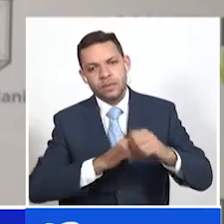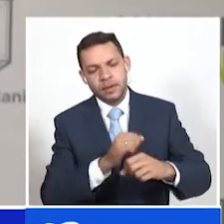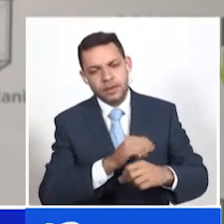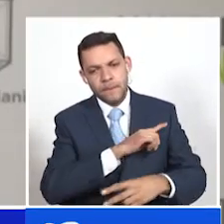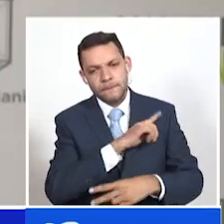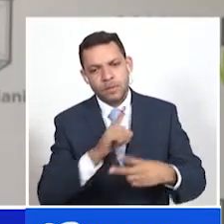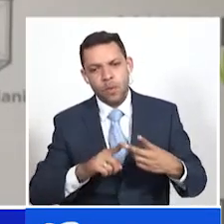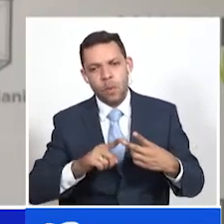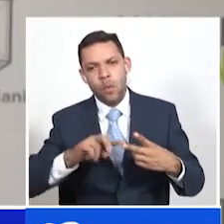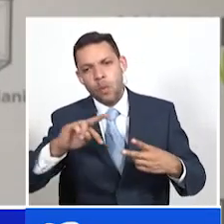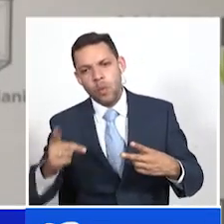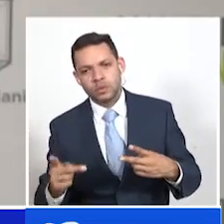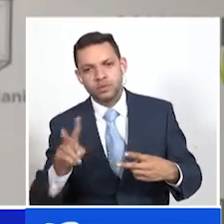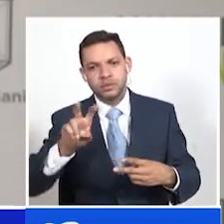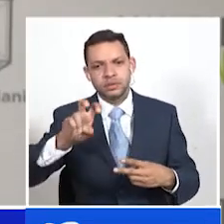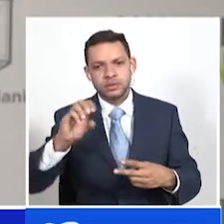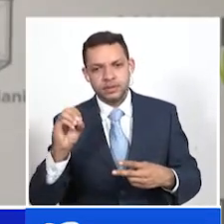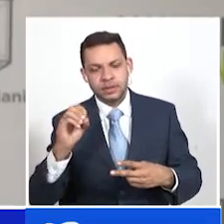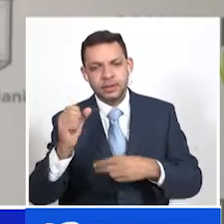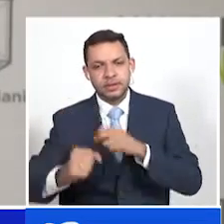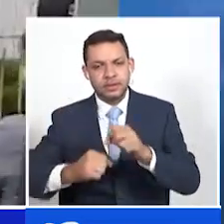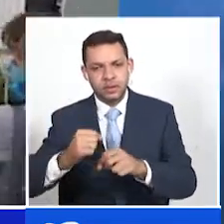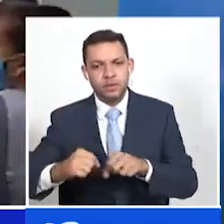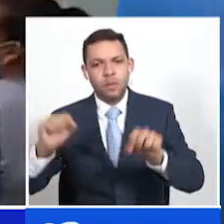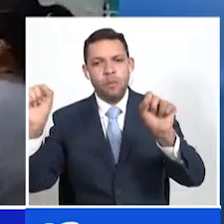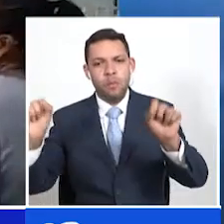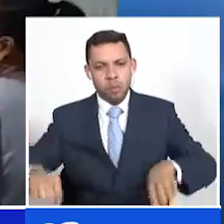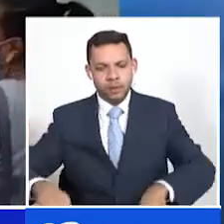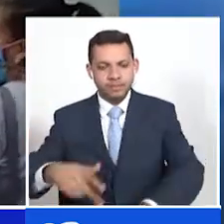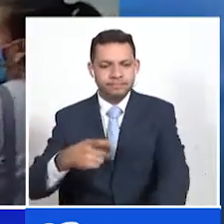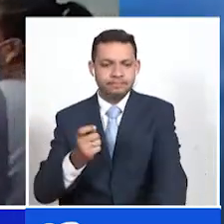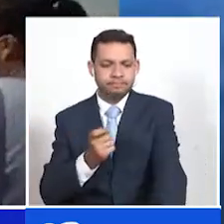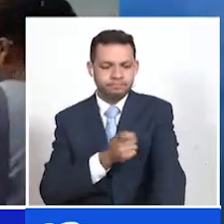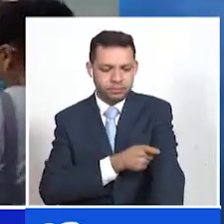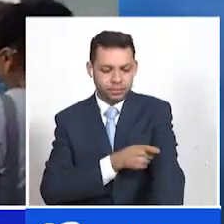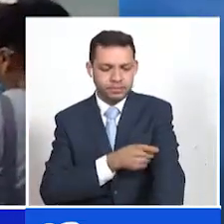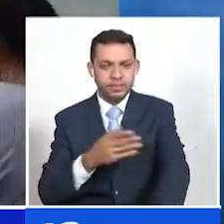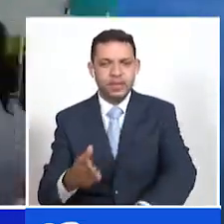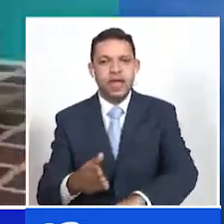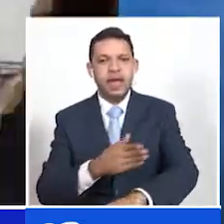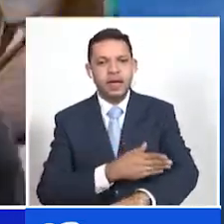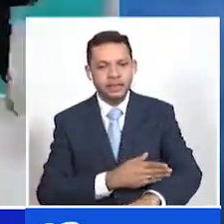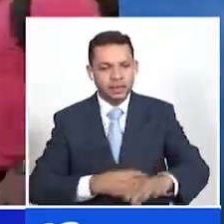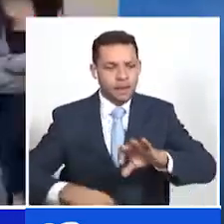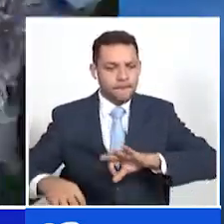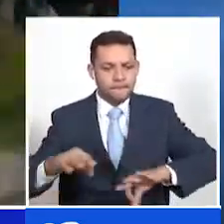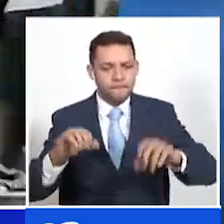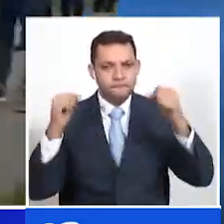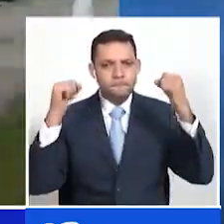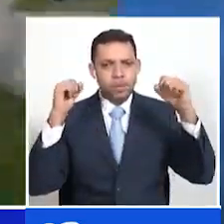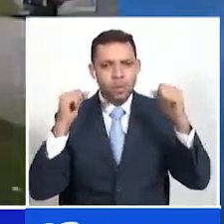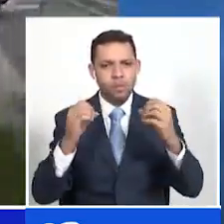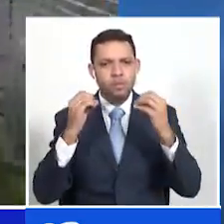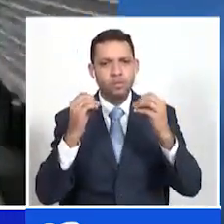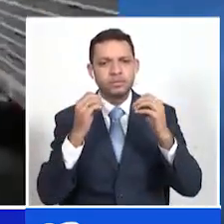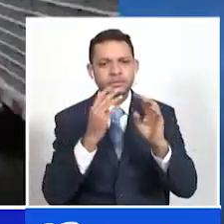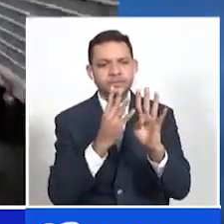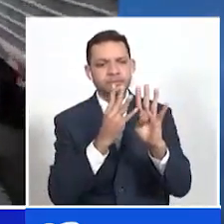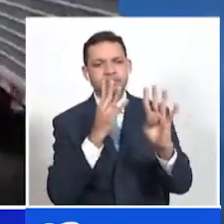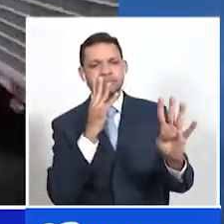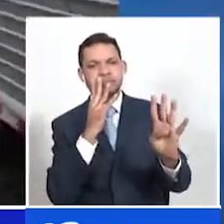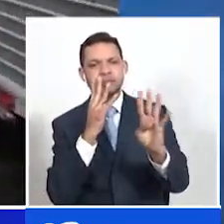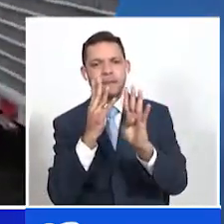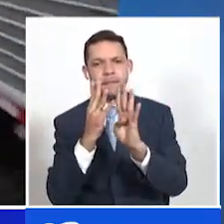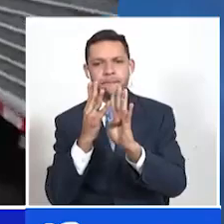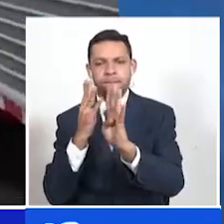a aquellas personas de 70 años en adelante. Hubo preocupación durante este fin de semana por las largas filas que se registraron en algunas